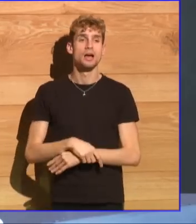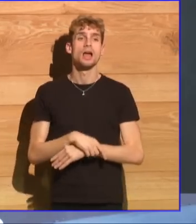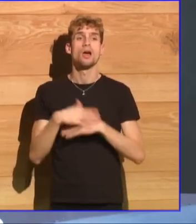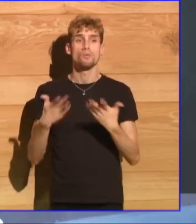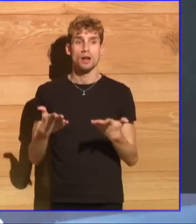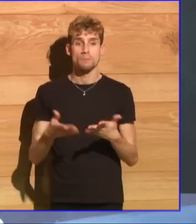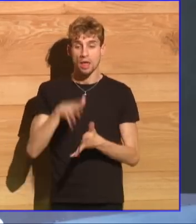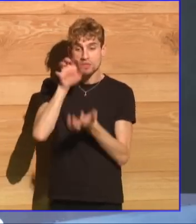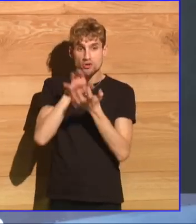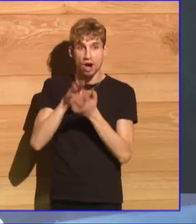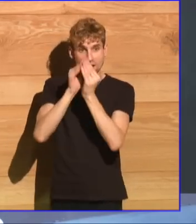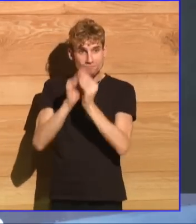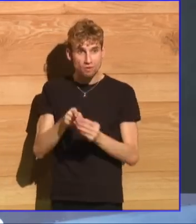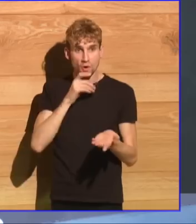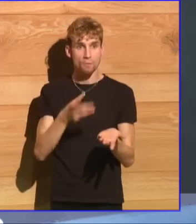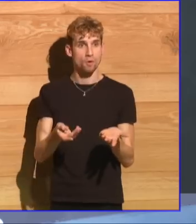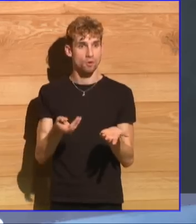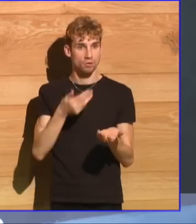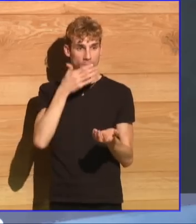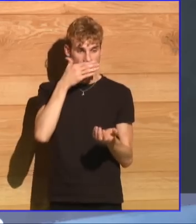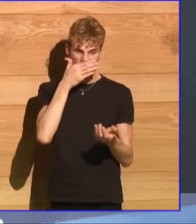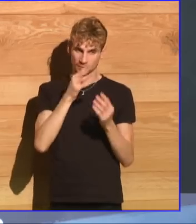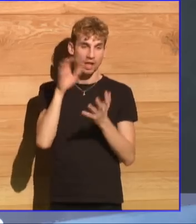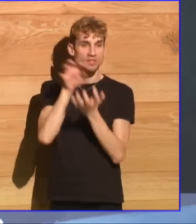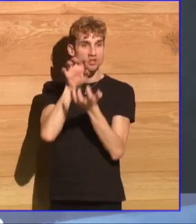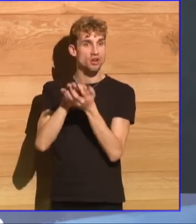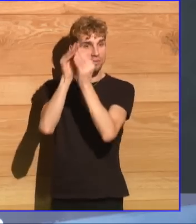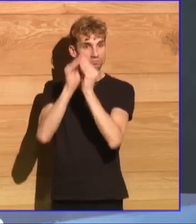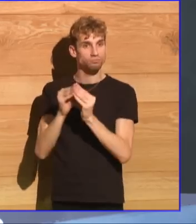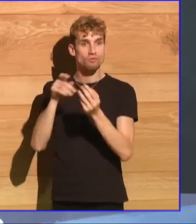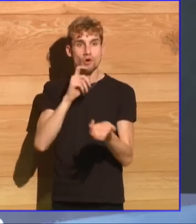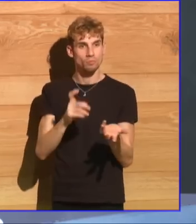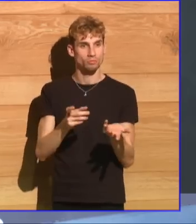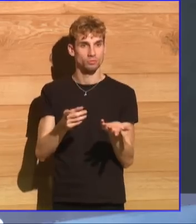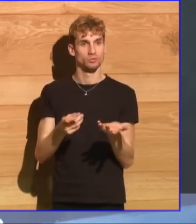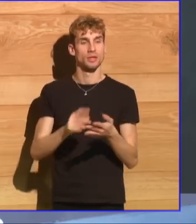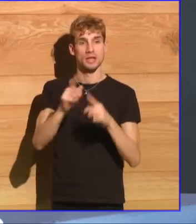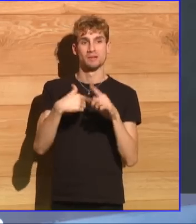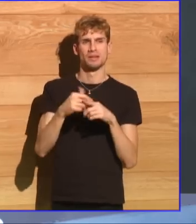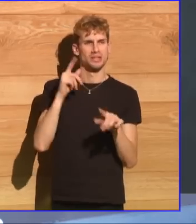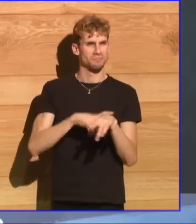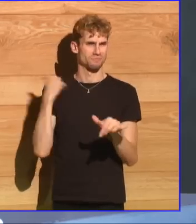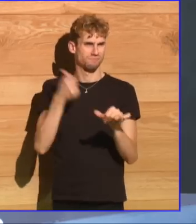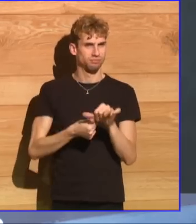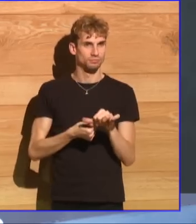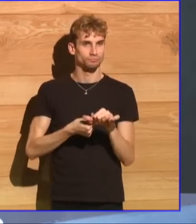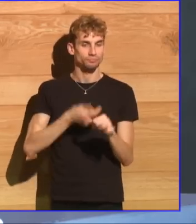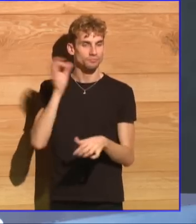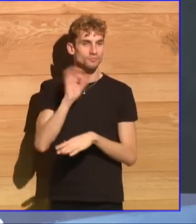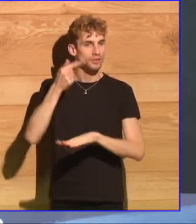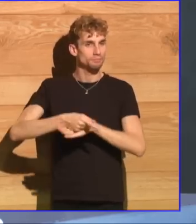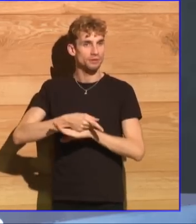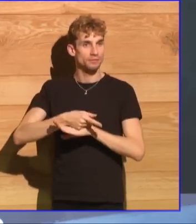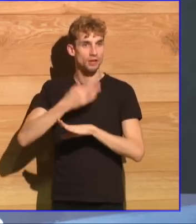demonios hacemos los dinosaurios, para empezar. claro. ¿Cómo demonios hacemos los dinosaurios? Y durante mucho tiempo Spielberg apuesta por la